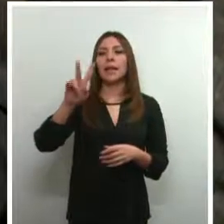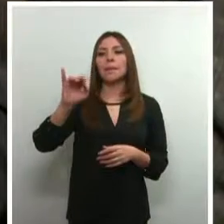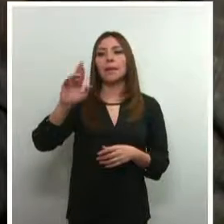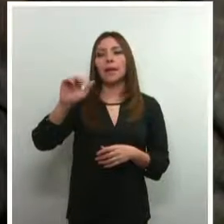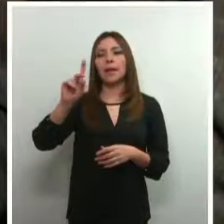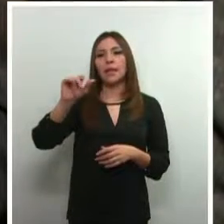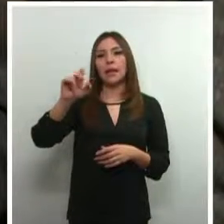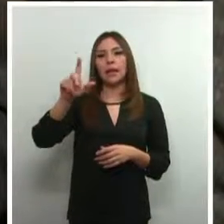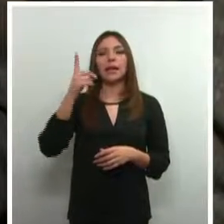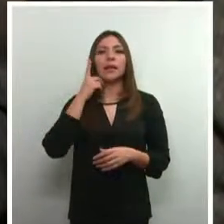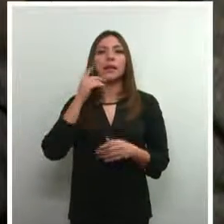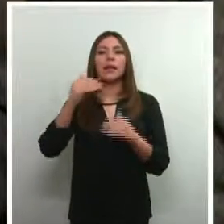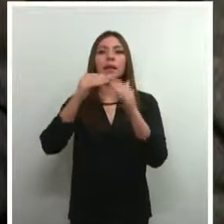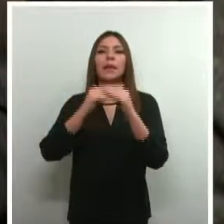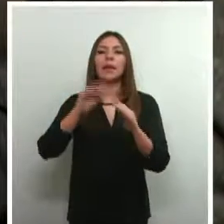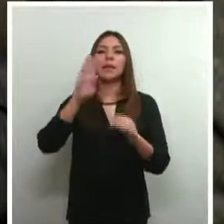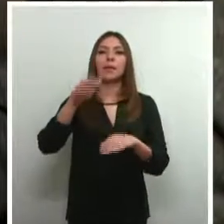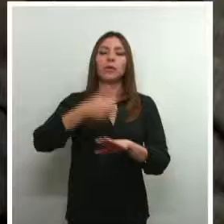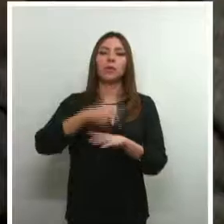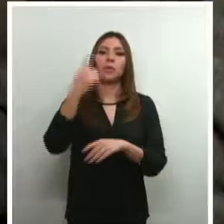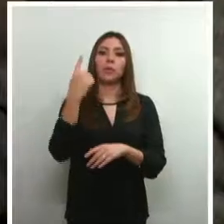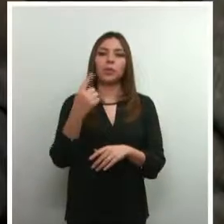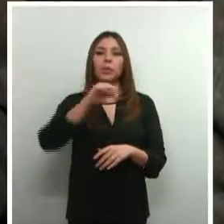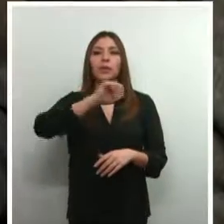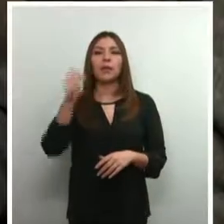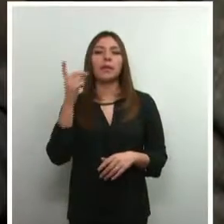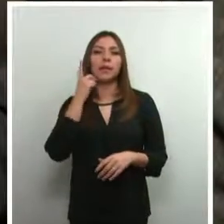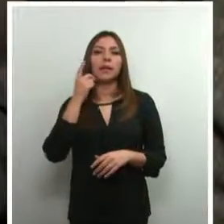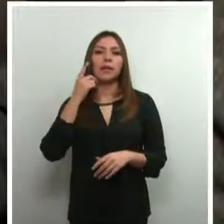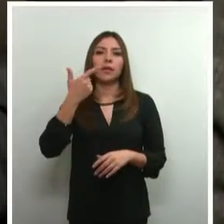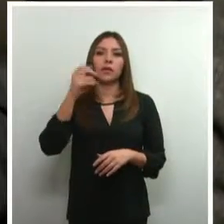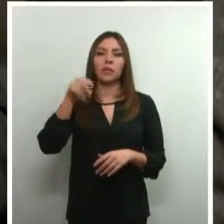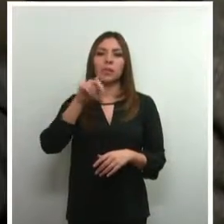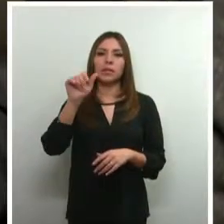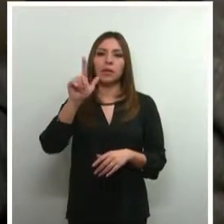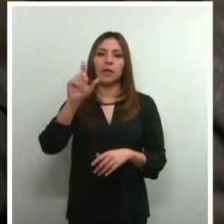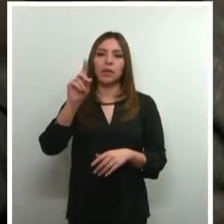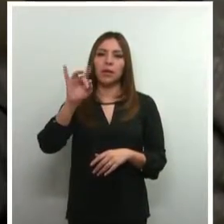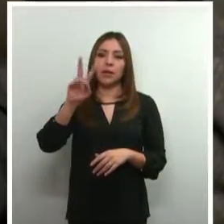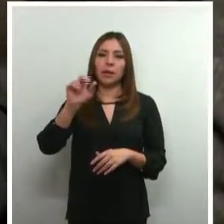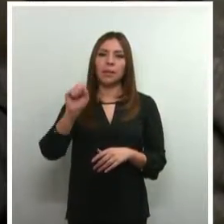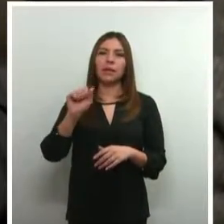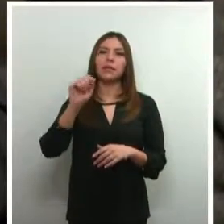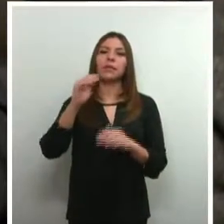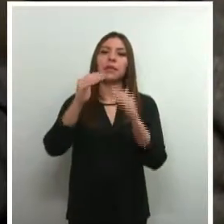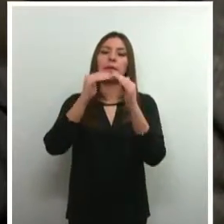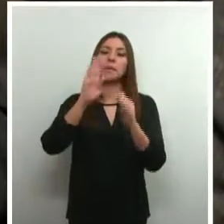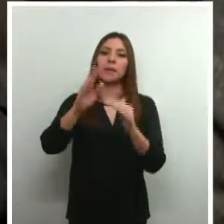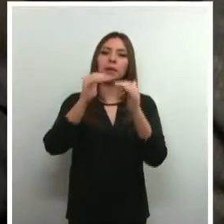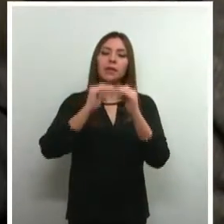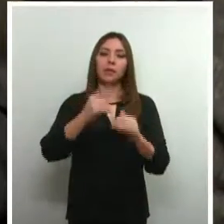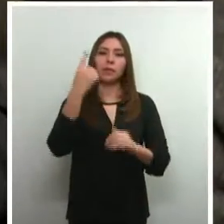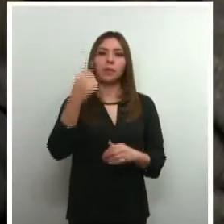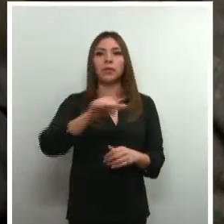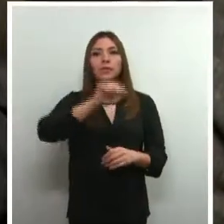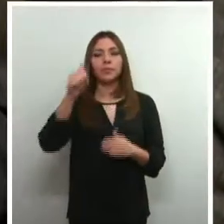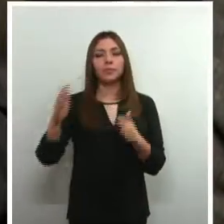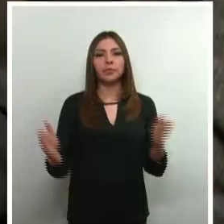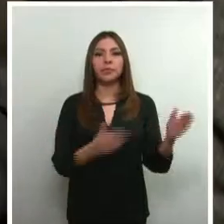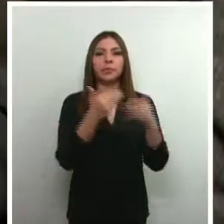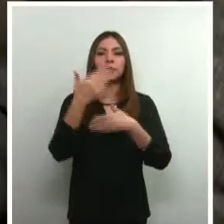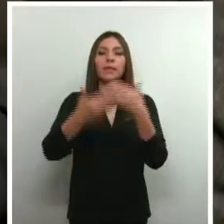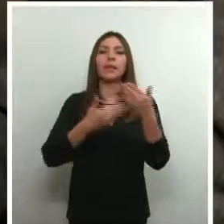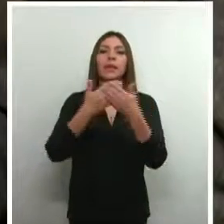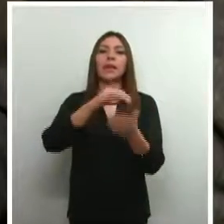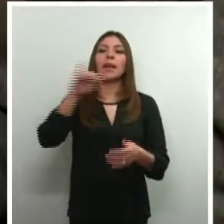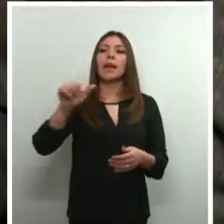B, numeral 1. Otra del diputado Gonzalo Altamirano Dimas, al apartado B, numeral 1. Una reserva del diputado